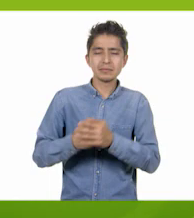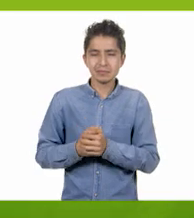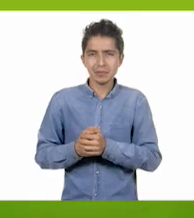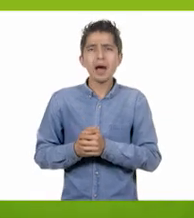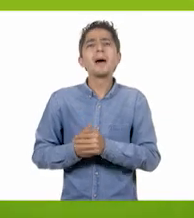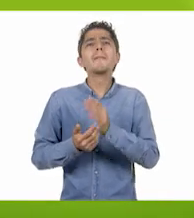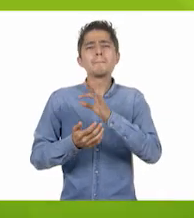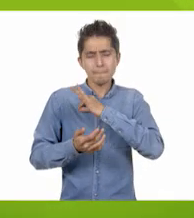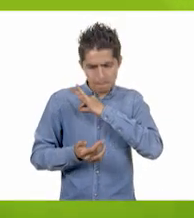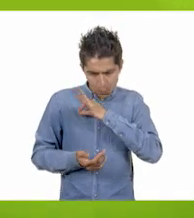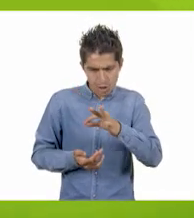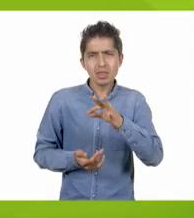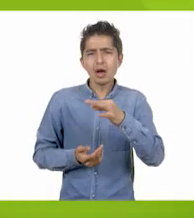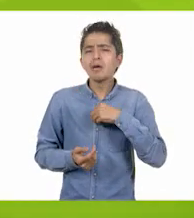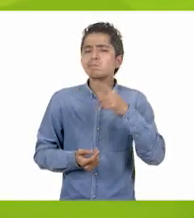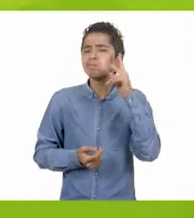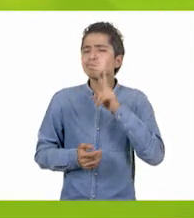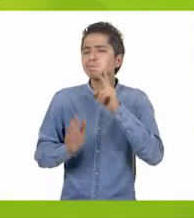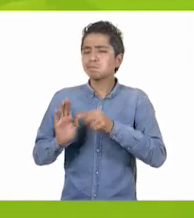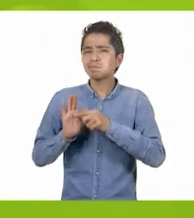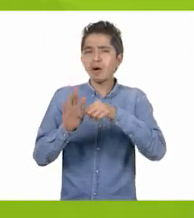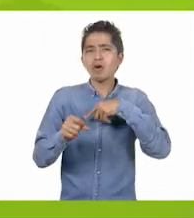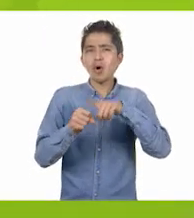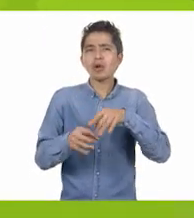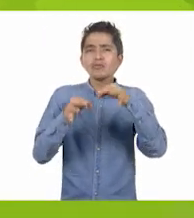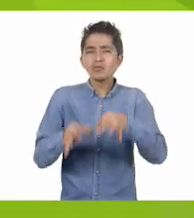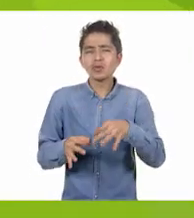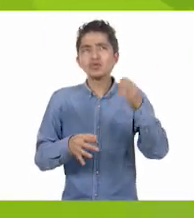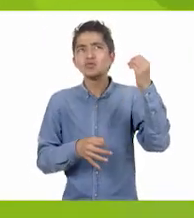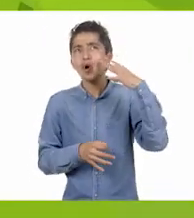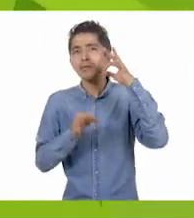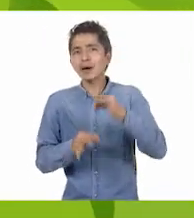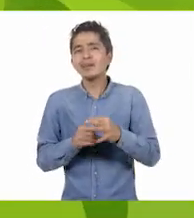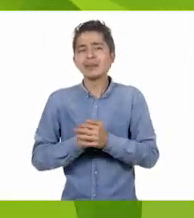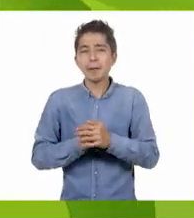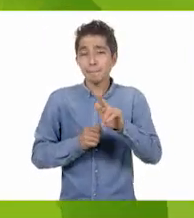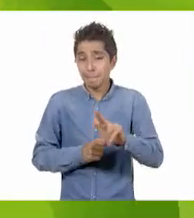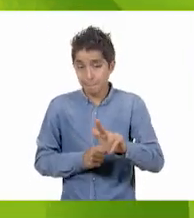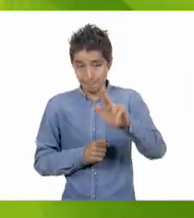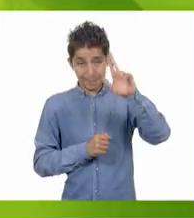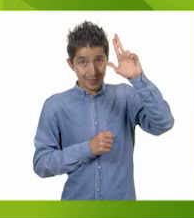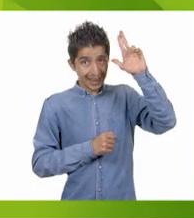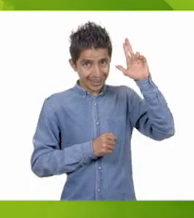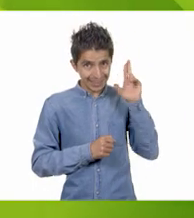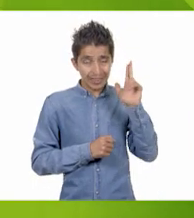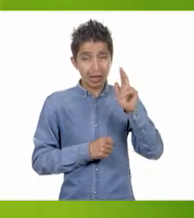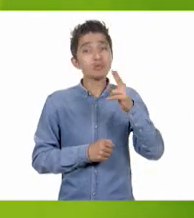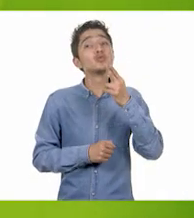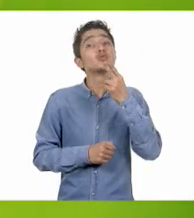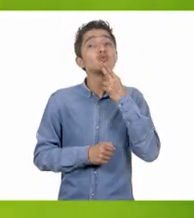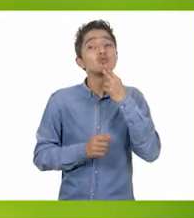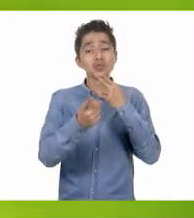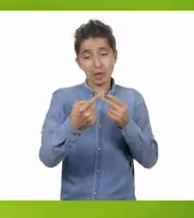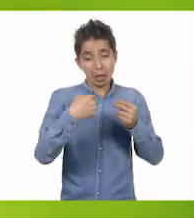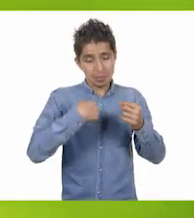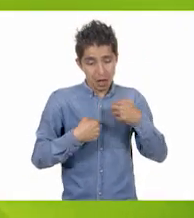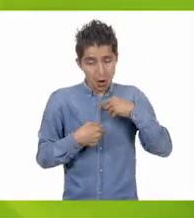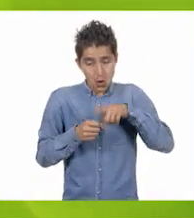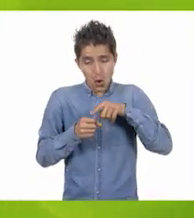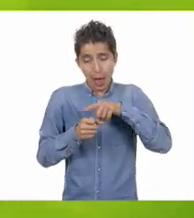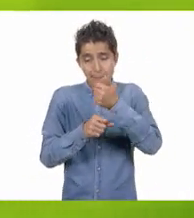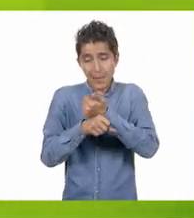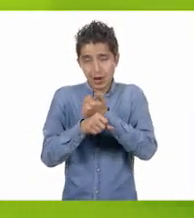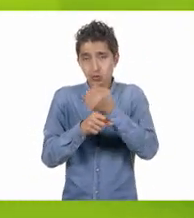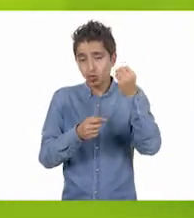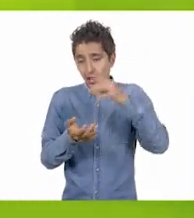puedo probar que soy el color del sol, El martes pasado me usaste para iluminar el sol en